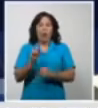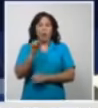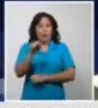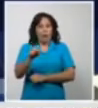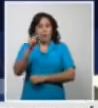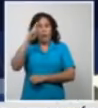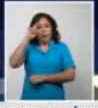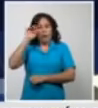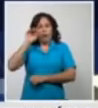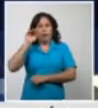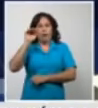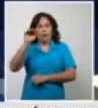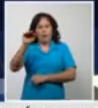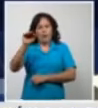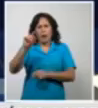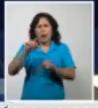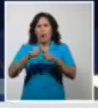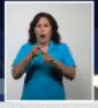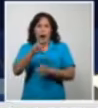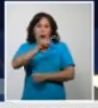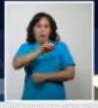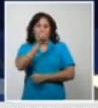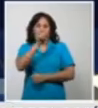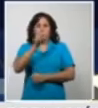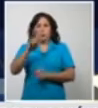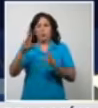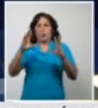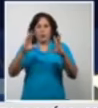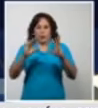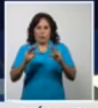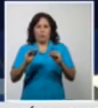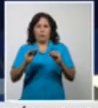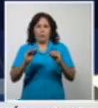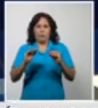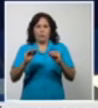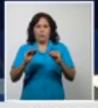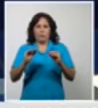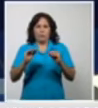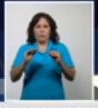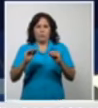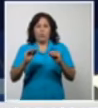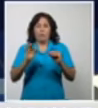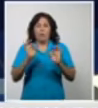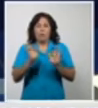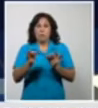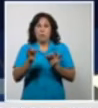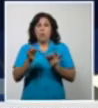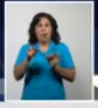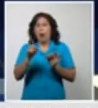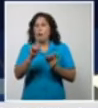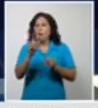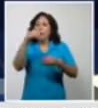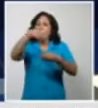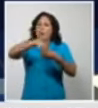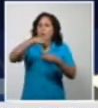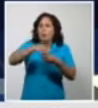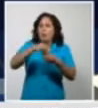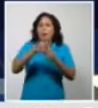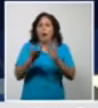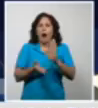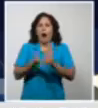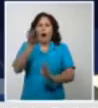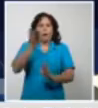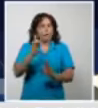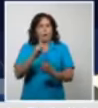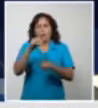ingresados hasta anoche a las 12 de la noche. Por lo tanto, ahí no se incluyen las altas, no